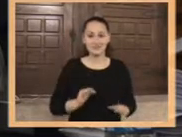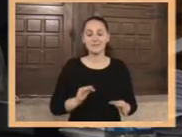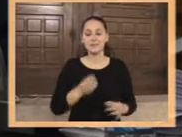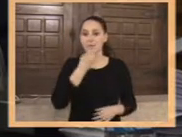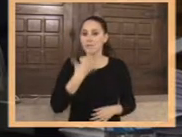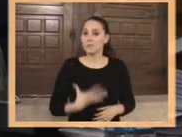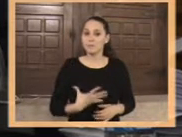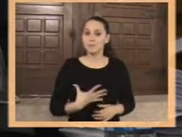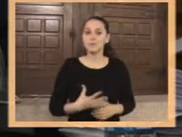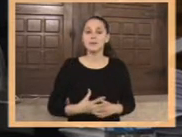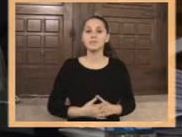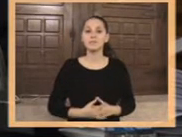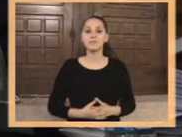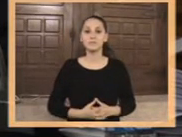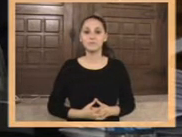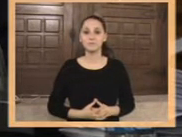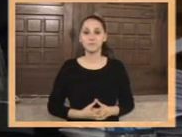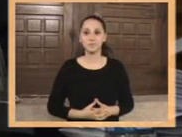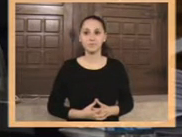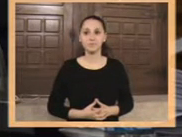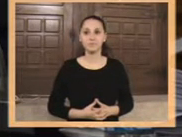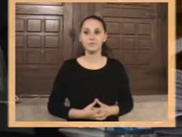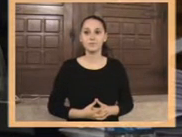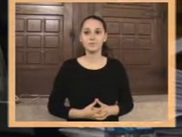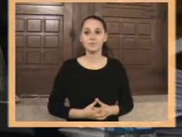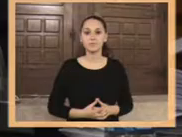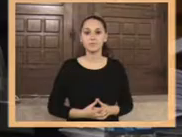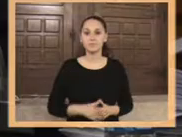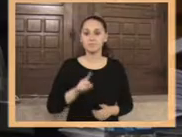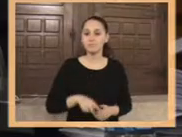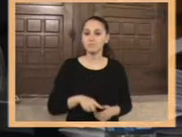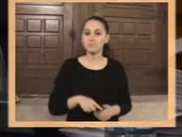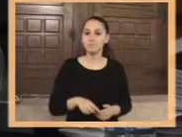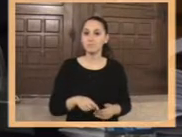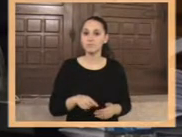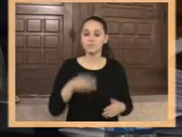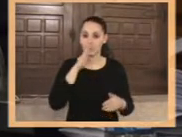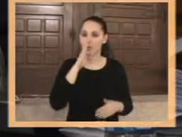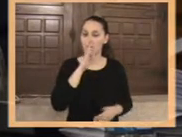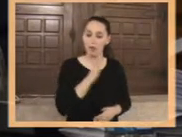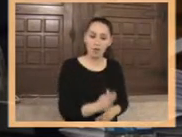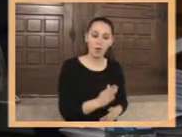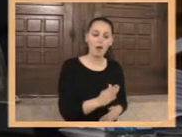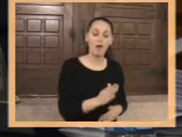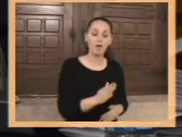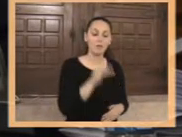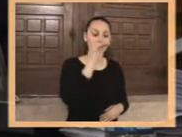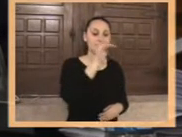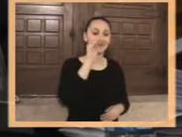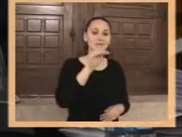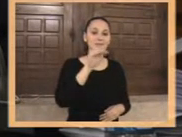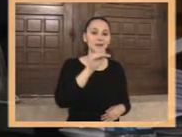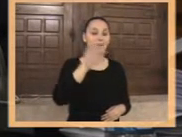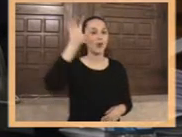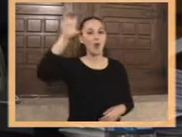los mecanismos contemplados para hacer frente a emergencias humanas, abordar las causas que provocan los desplazamientos forzados, proponer